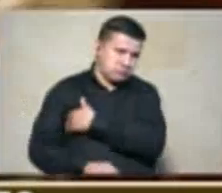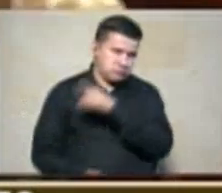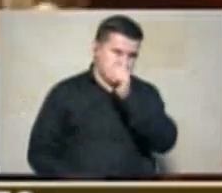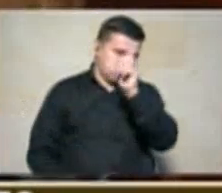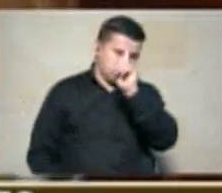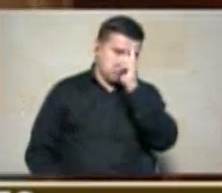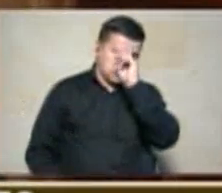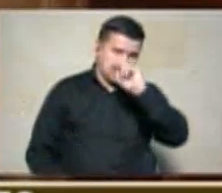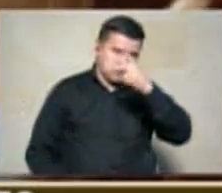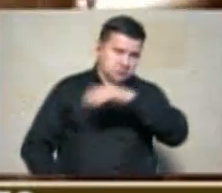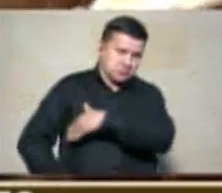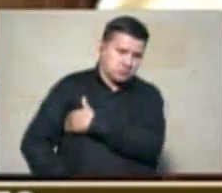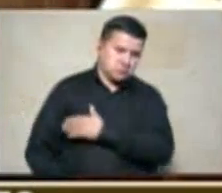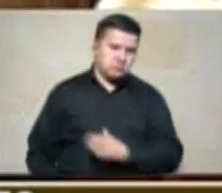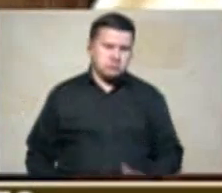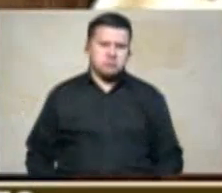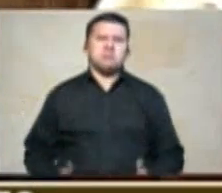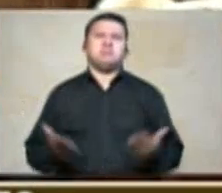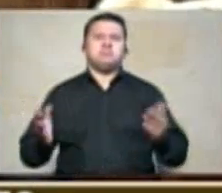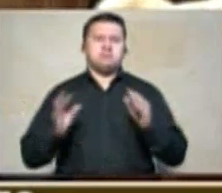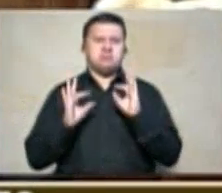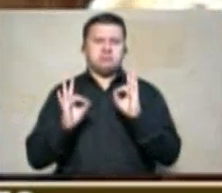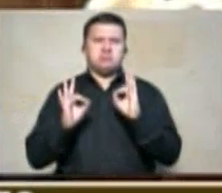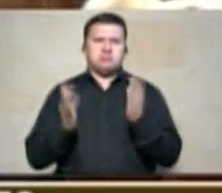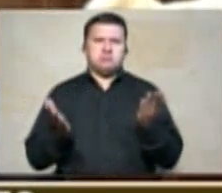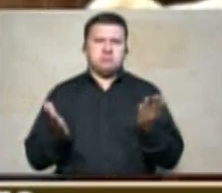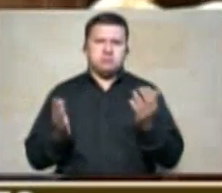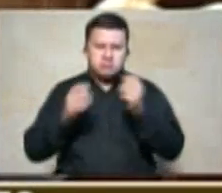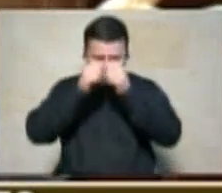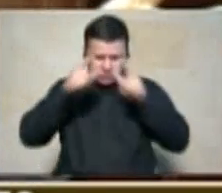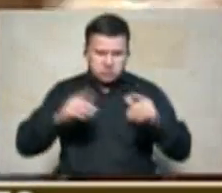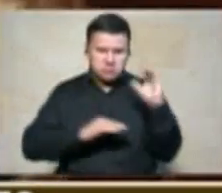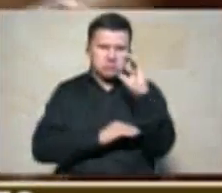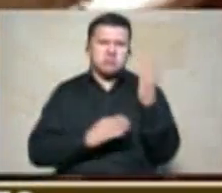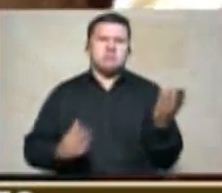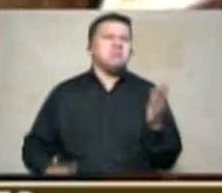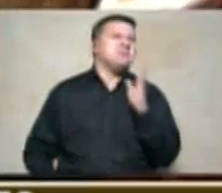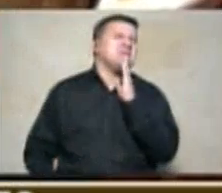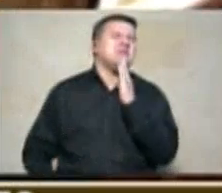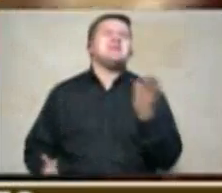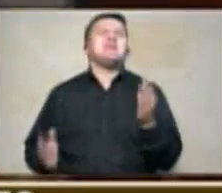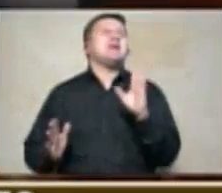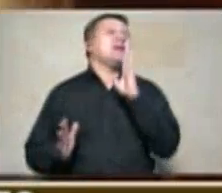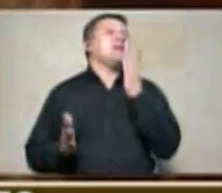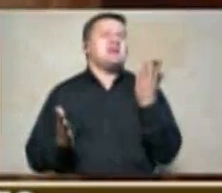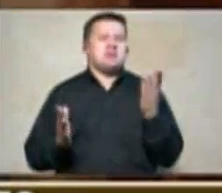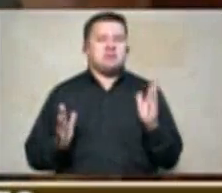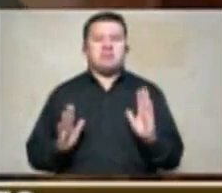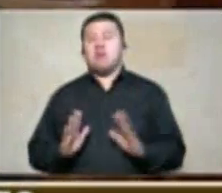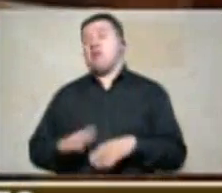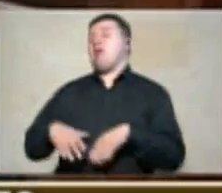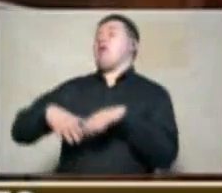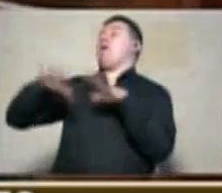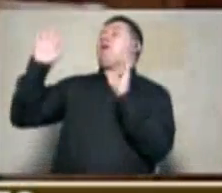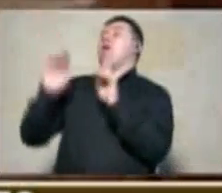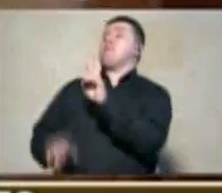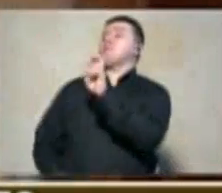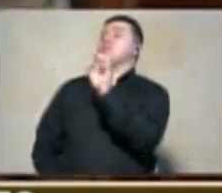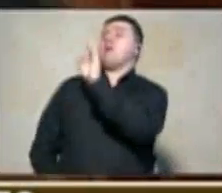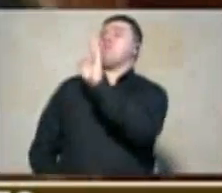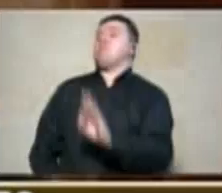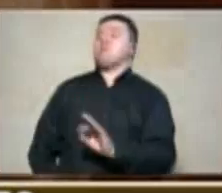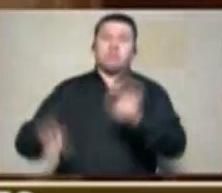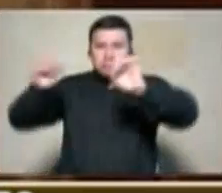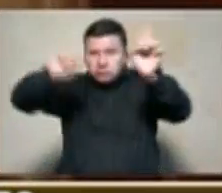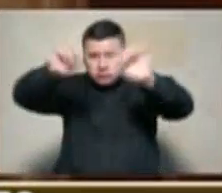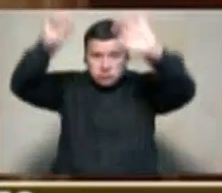colombiano? ¿Quién más? A ver. Ah, es que tenemos un 70%. No, señor, malo, que tiene que tener un 100%. Y la